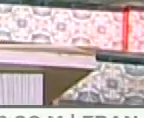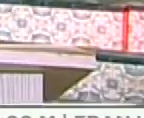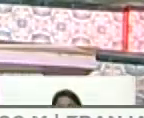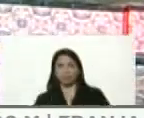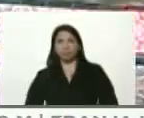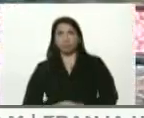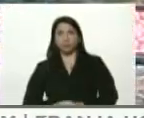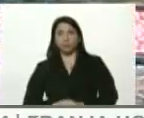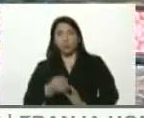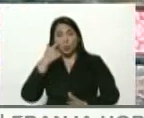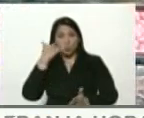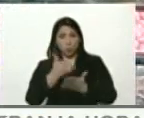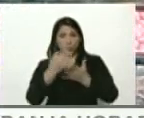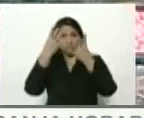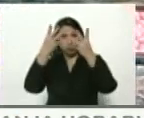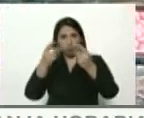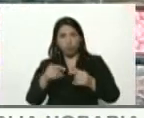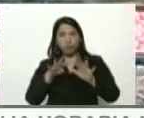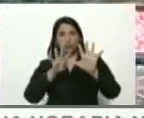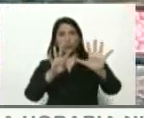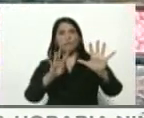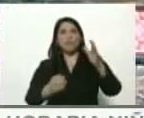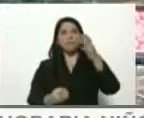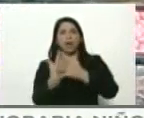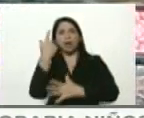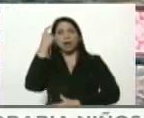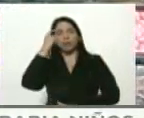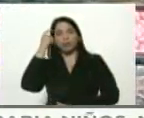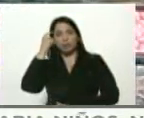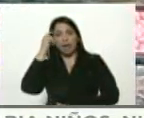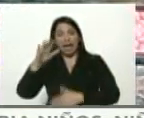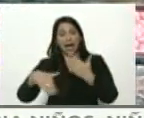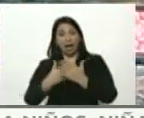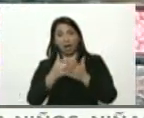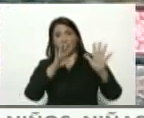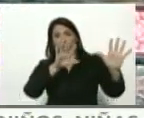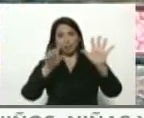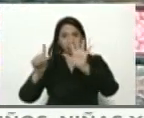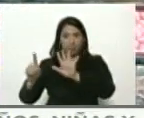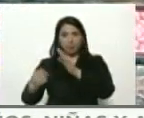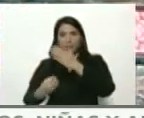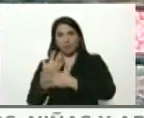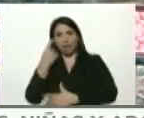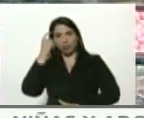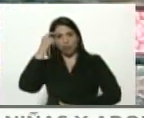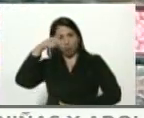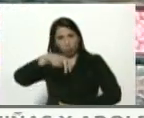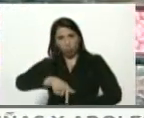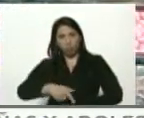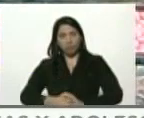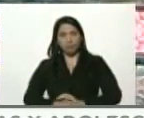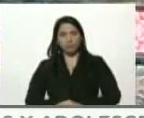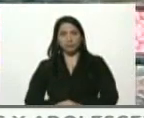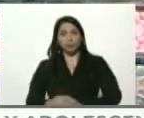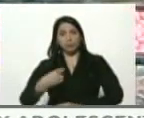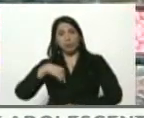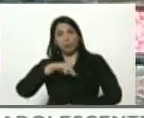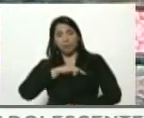ustedes. Desde el día 9 de mayo al 16 de mayo, el día de hoy,